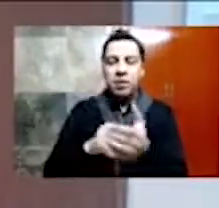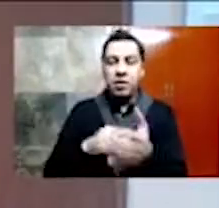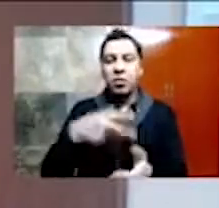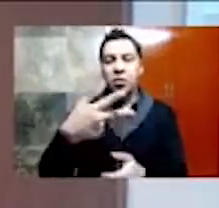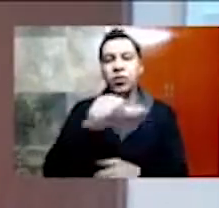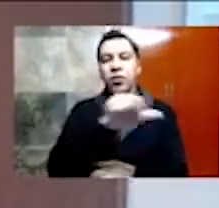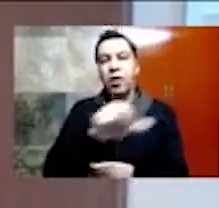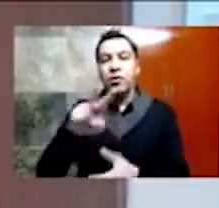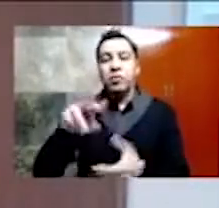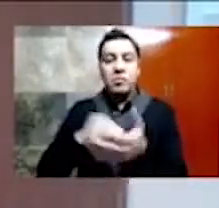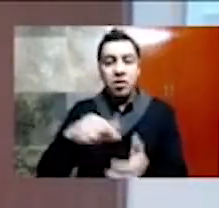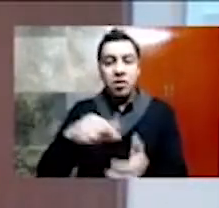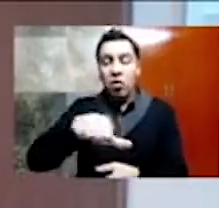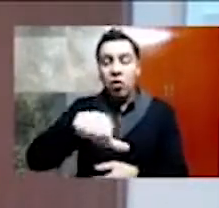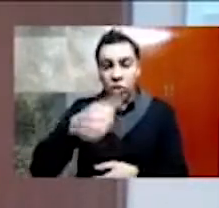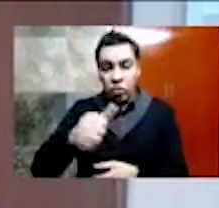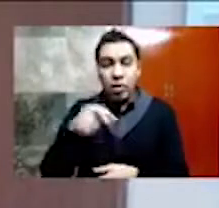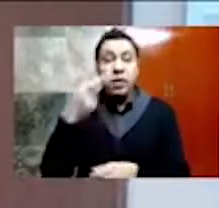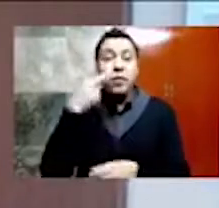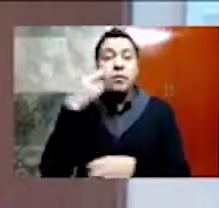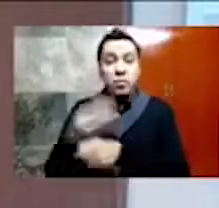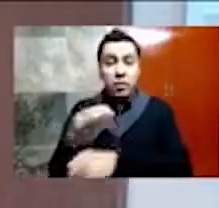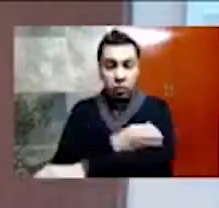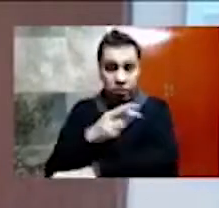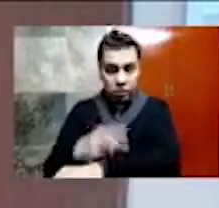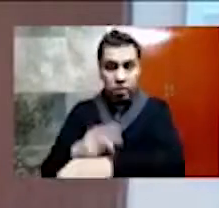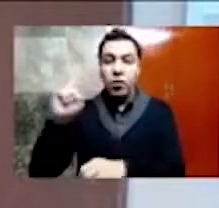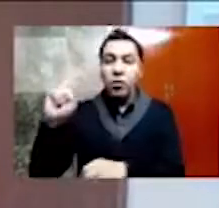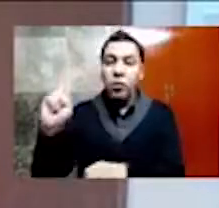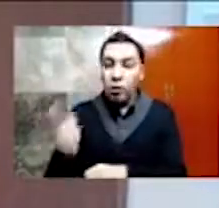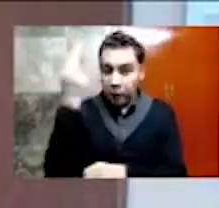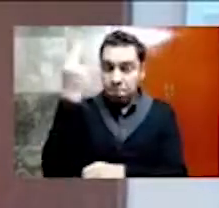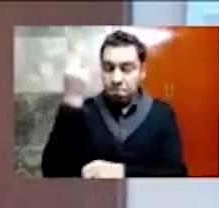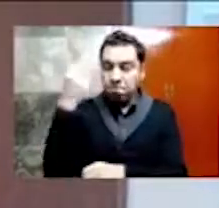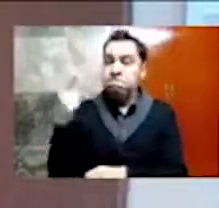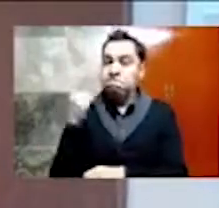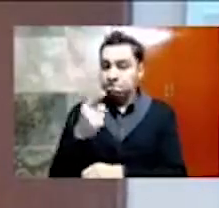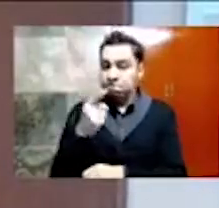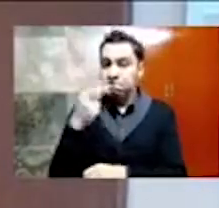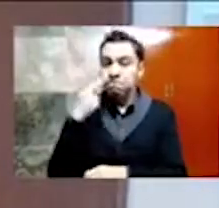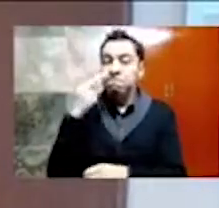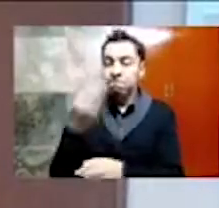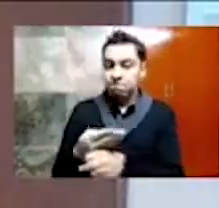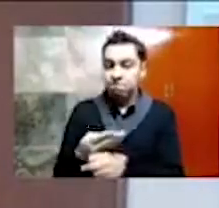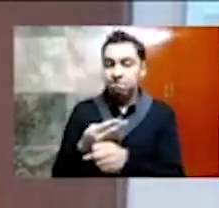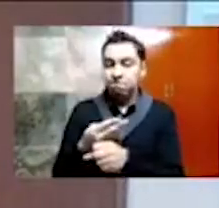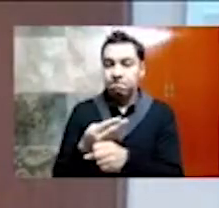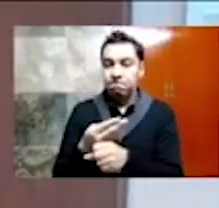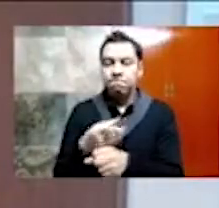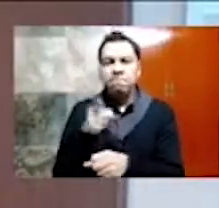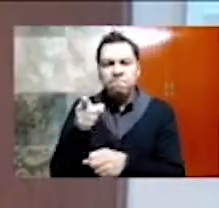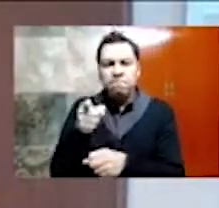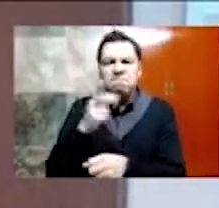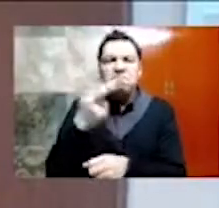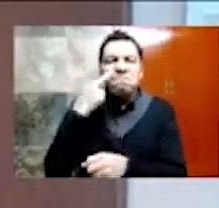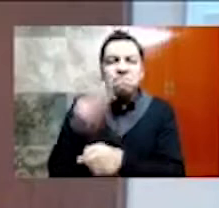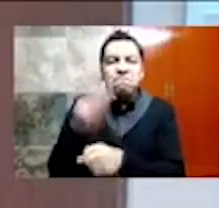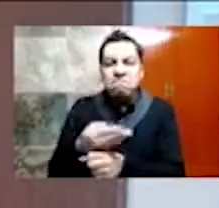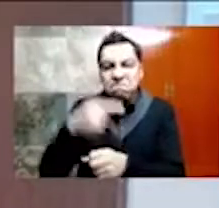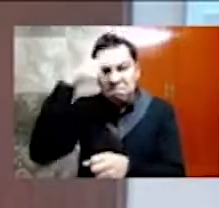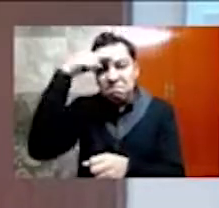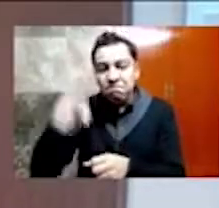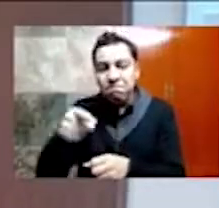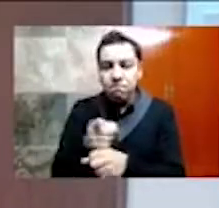que datan desde 1981, están vinculadas a la temática de la investigación sobre el urbanismo y la arquitectura